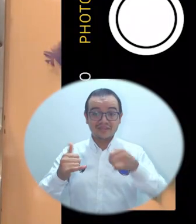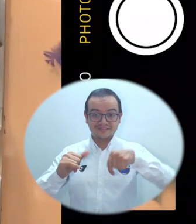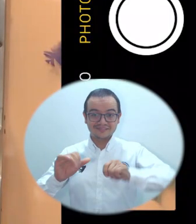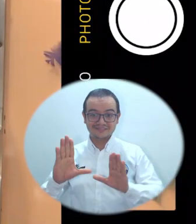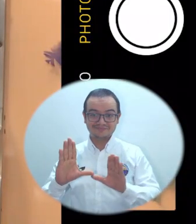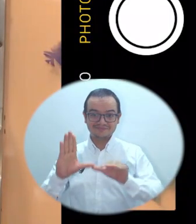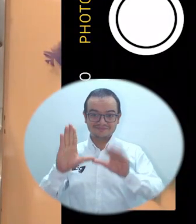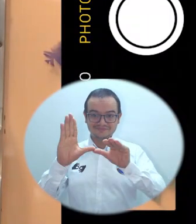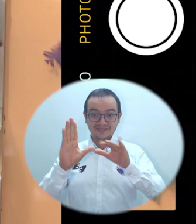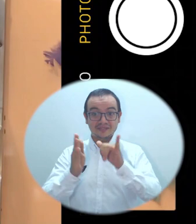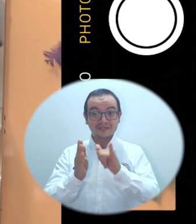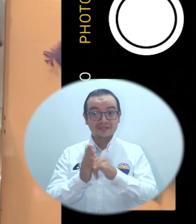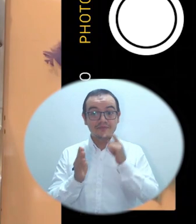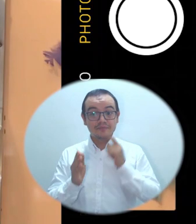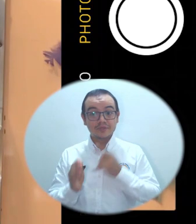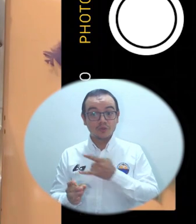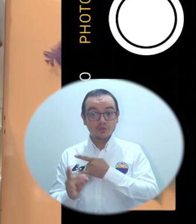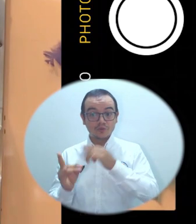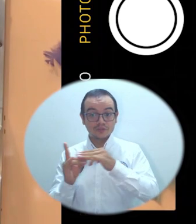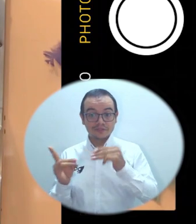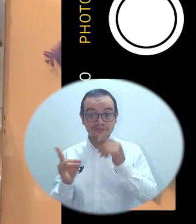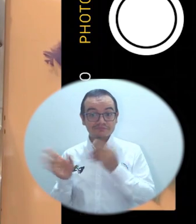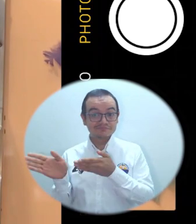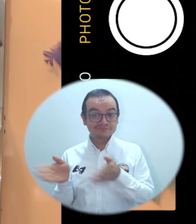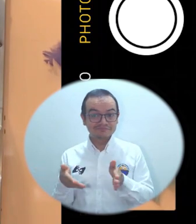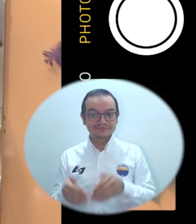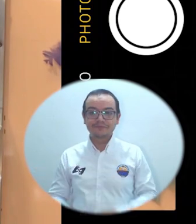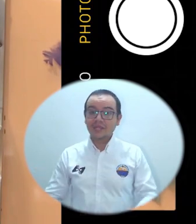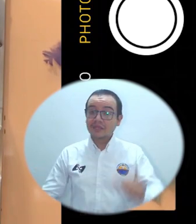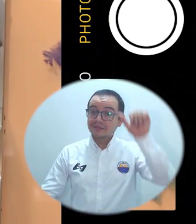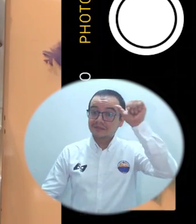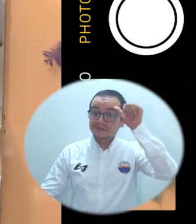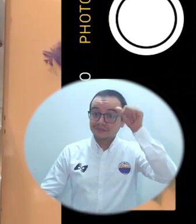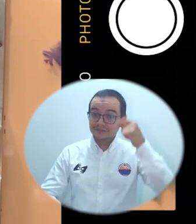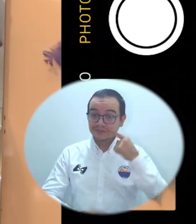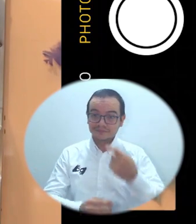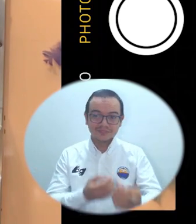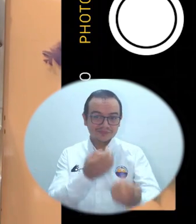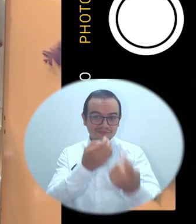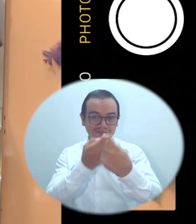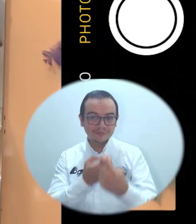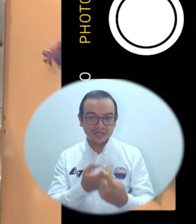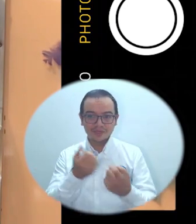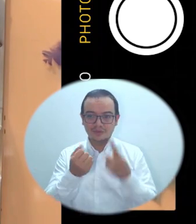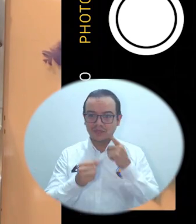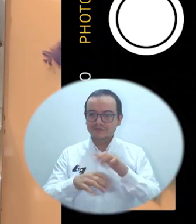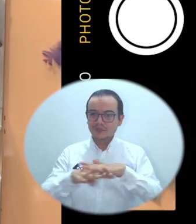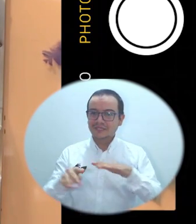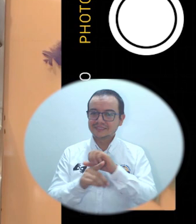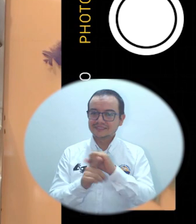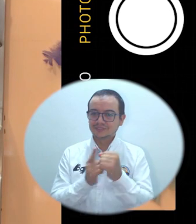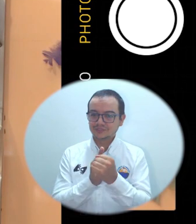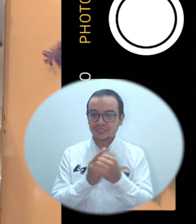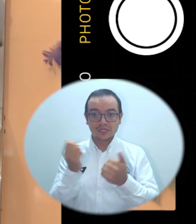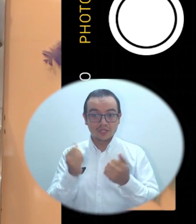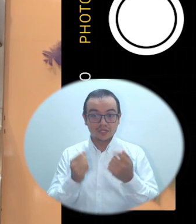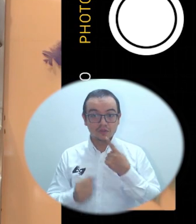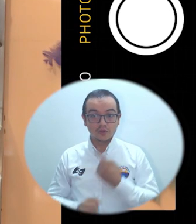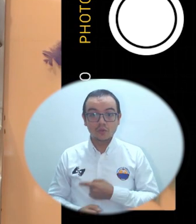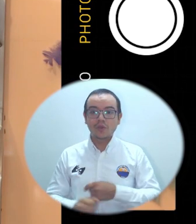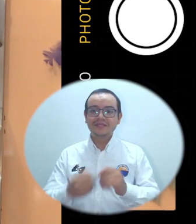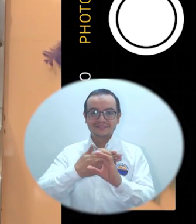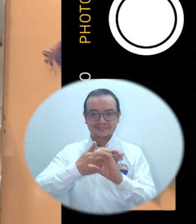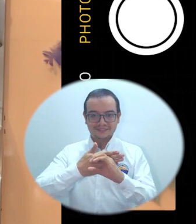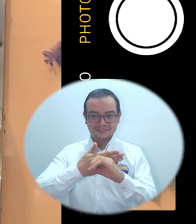Hemos llegado al final del Campus TV, programa institucional de la Universidad del Magdalena. Recuerden seguirnos en nuestras redes